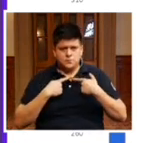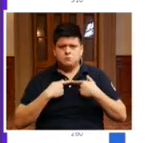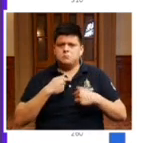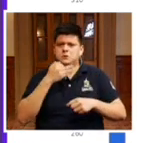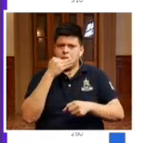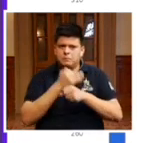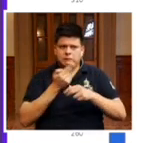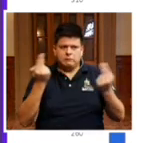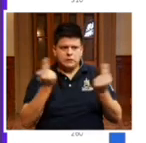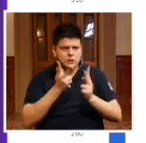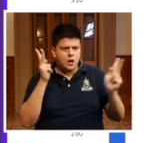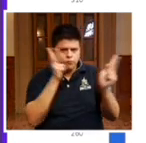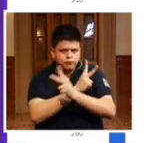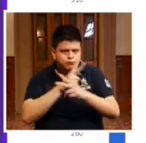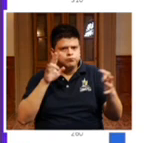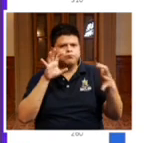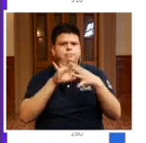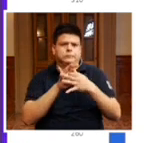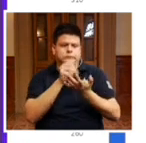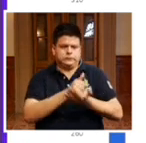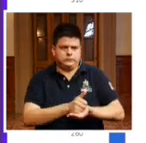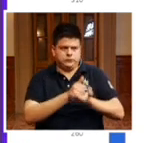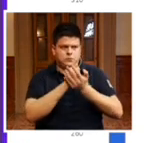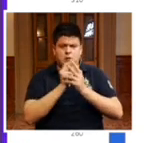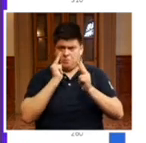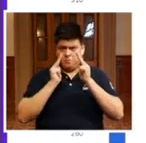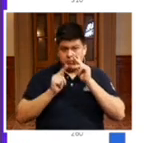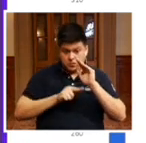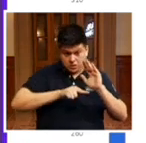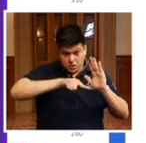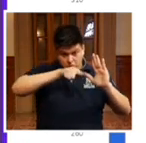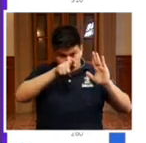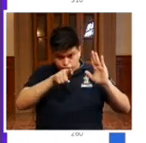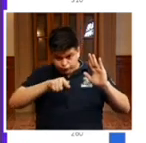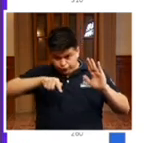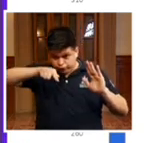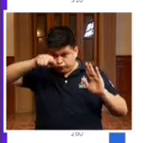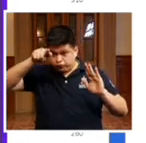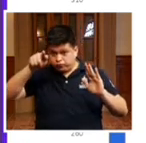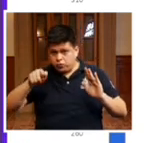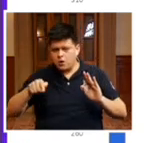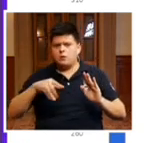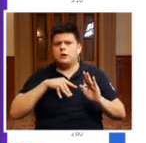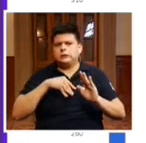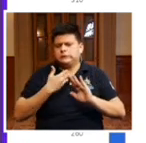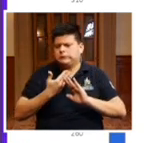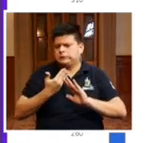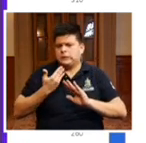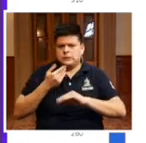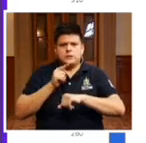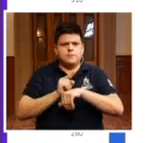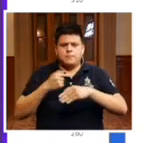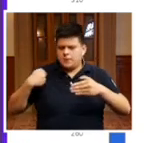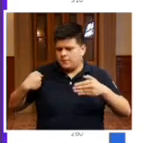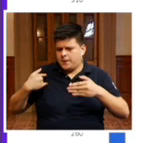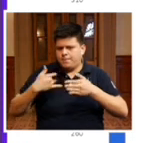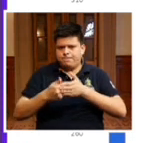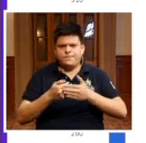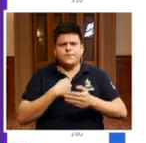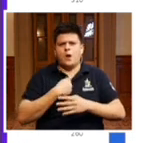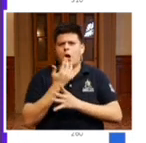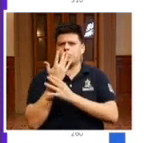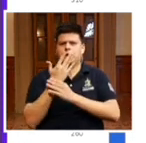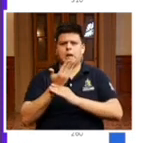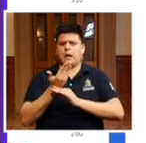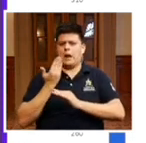ventiladas y yo quiero que vean muy bien esa curva porque esto es lo que ha aumentado en los últimos días. Si bien yo les decía al